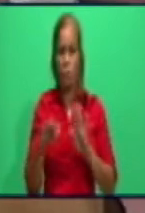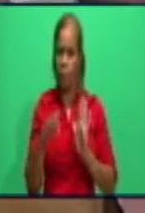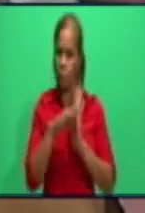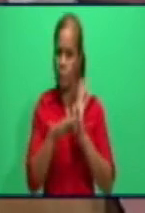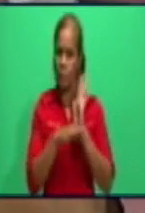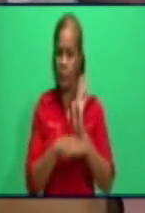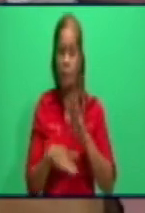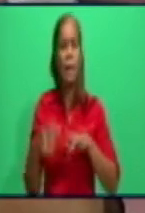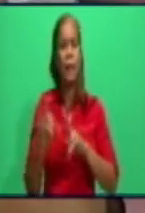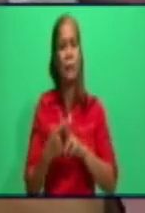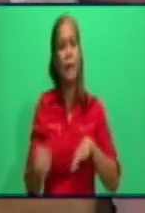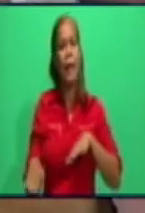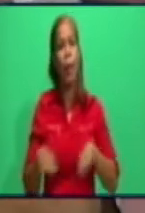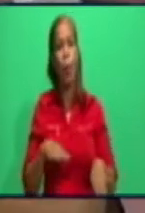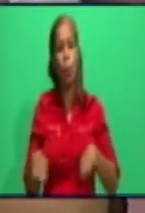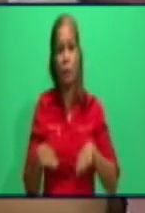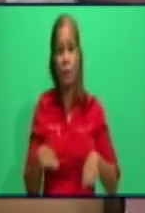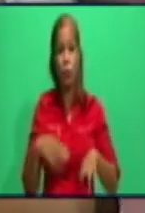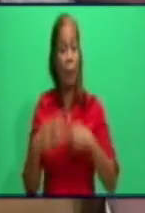condiciones para realizar el parto y la cesárea